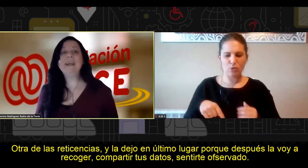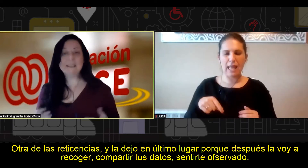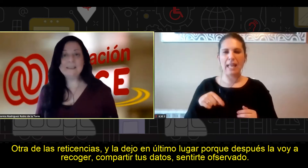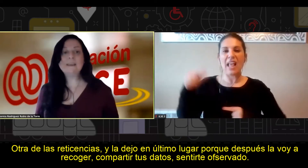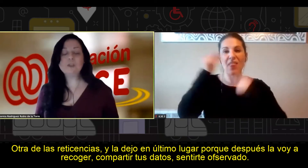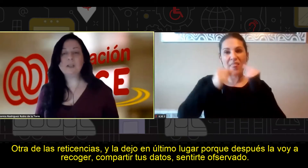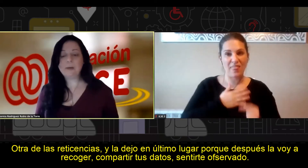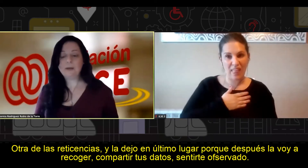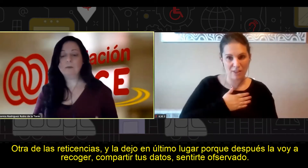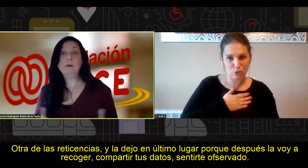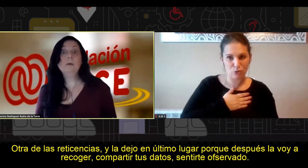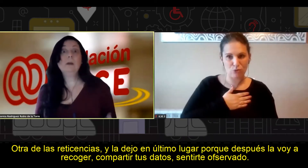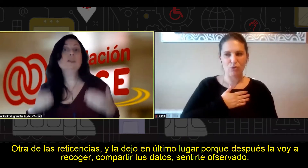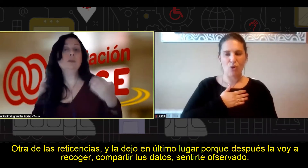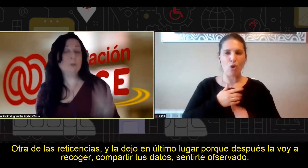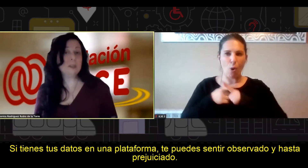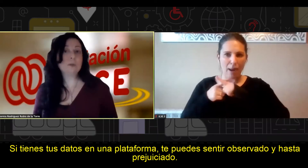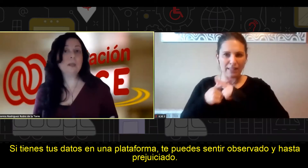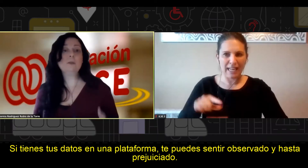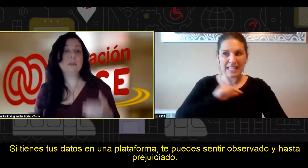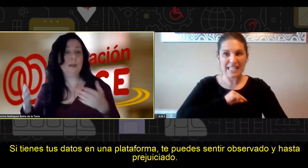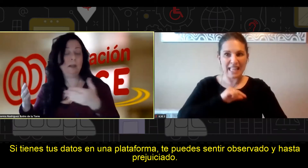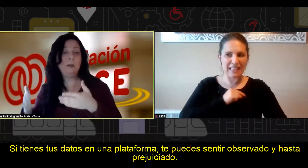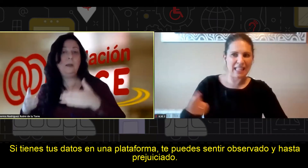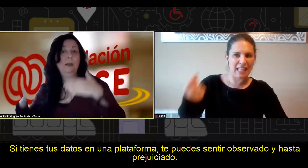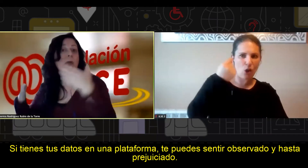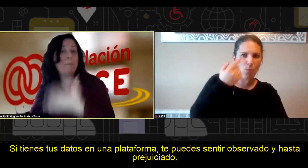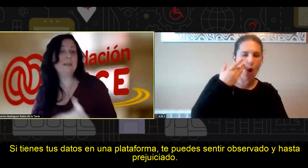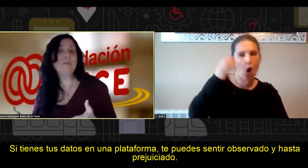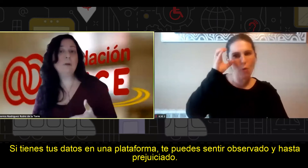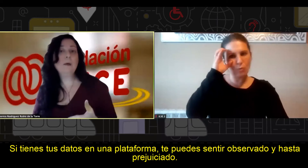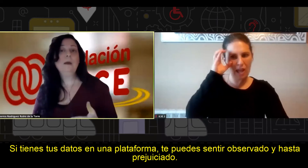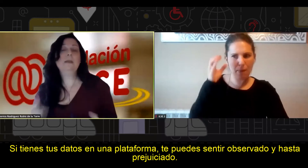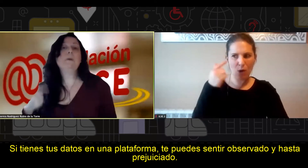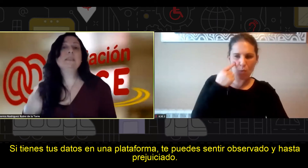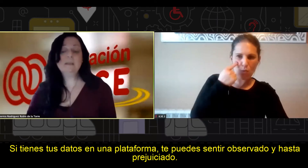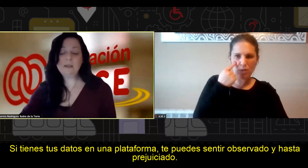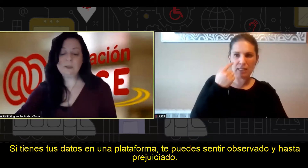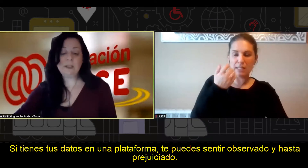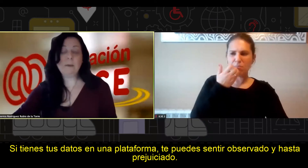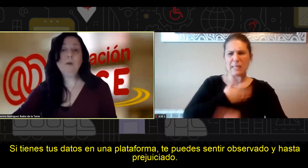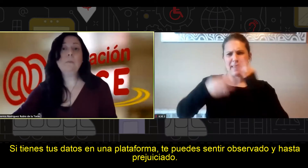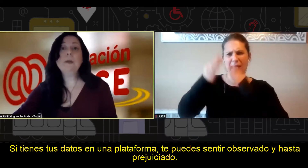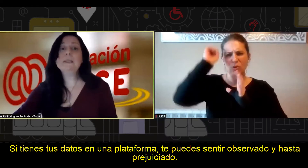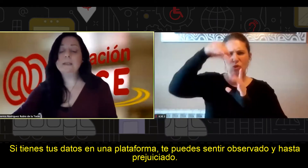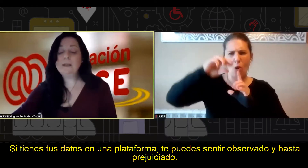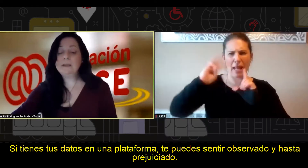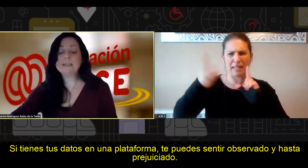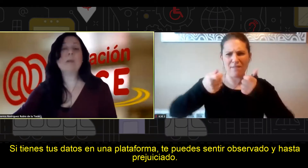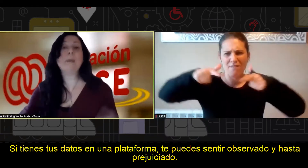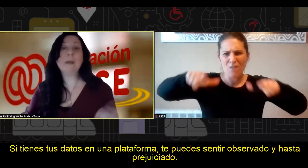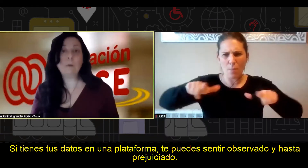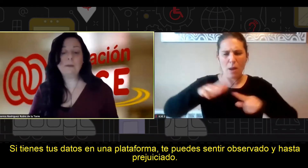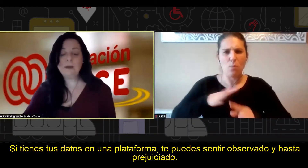el sentirte observado, ¿no? Claro, si tú tienes tus datos en una plataforma, te puedes sentir observado y puedes sentirte